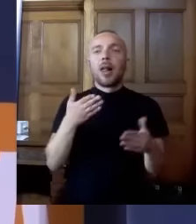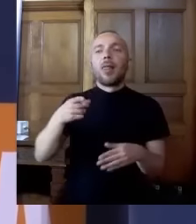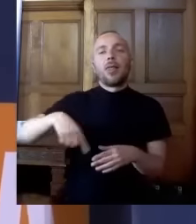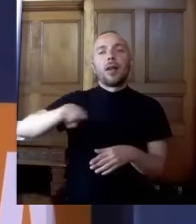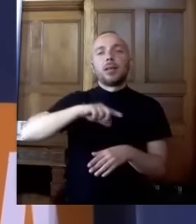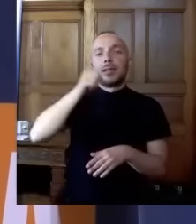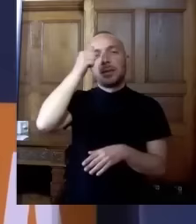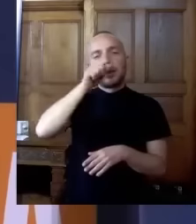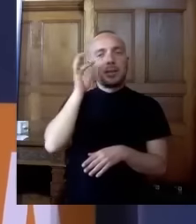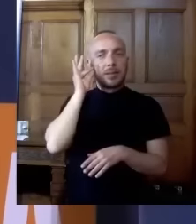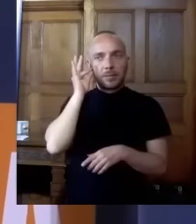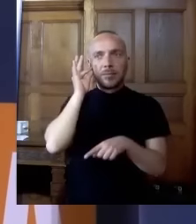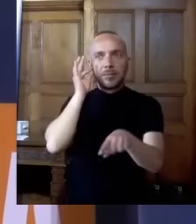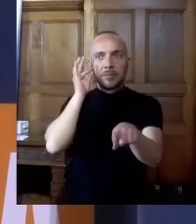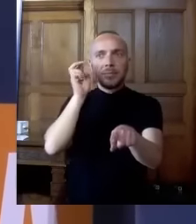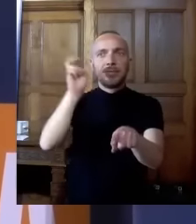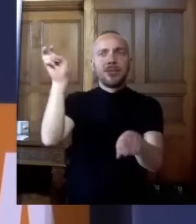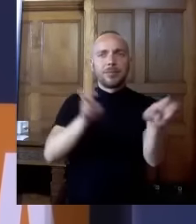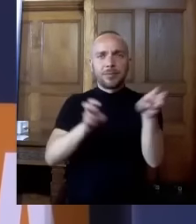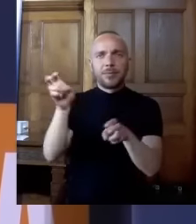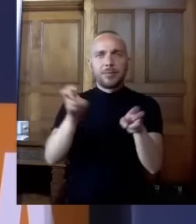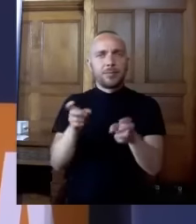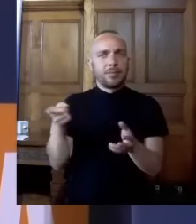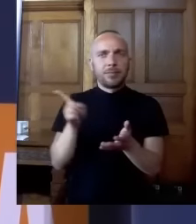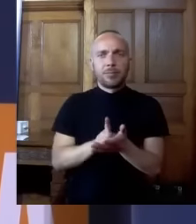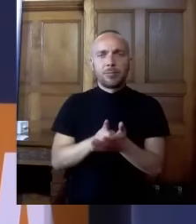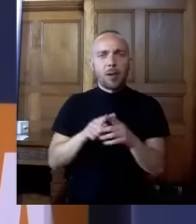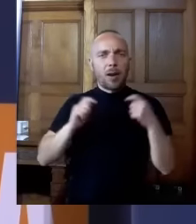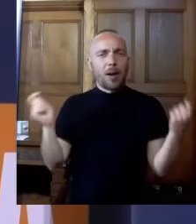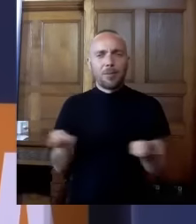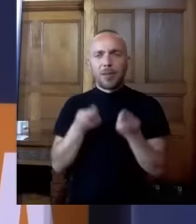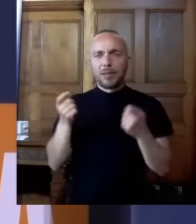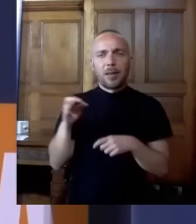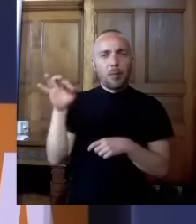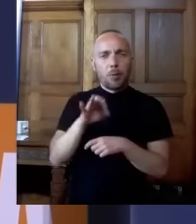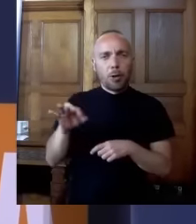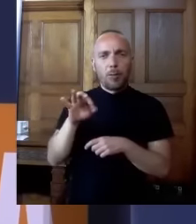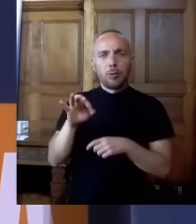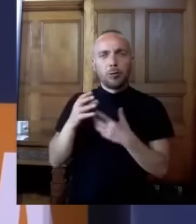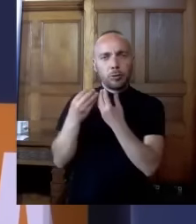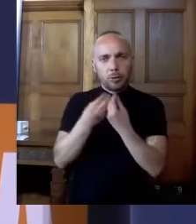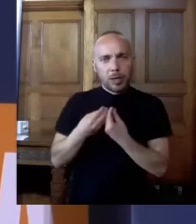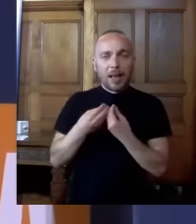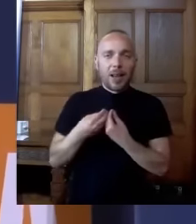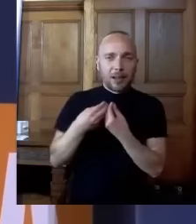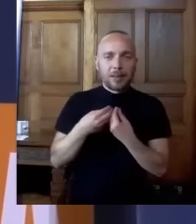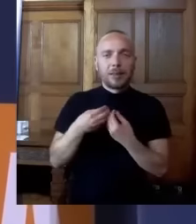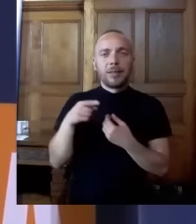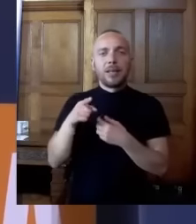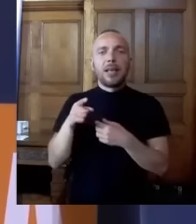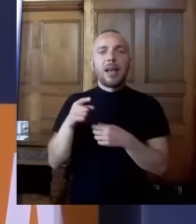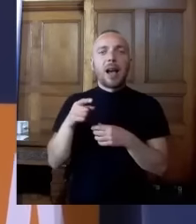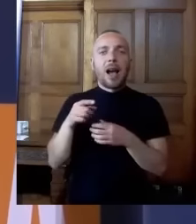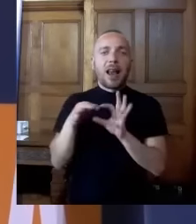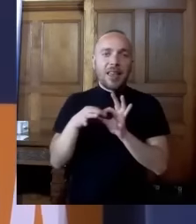vosotras a quienes estáis una vez más levantando la campaña del carquin podemos y Alianza verde a pulso sin pedirle